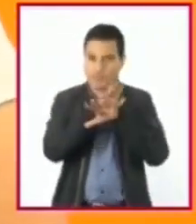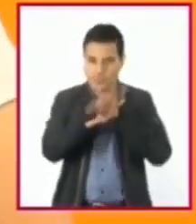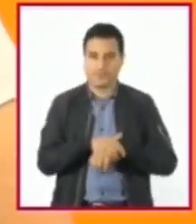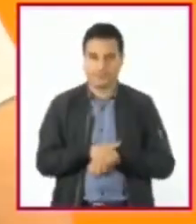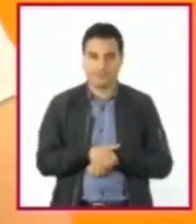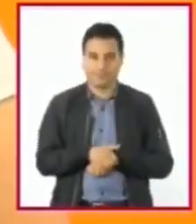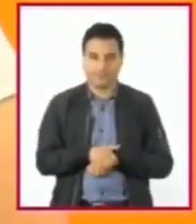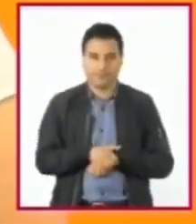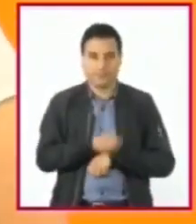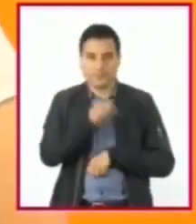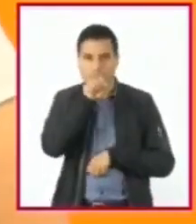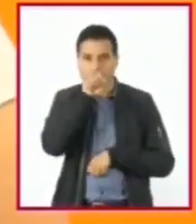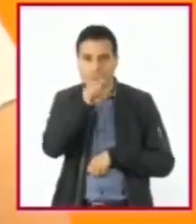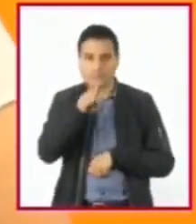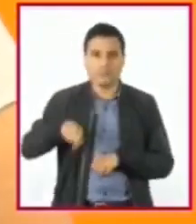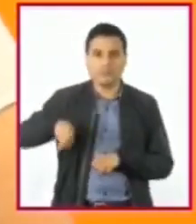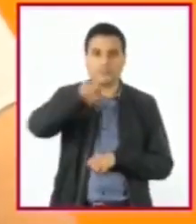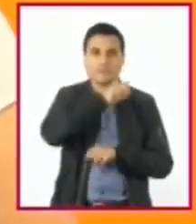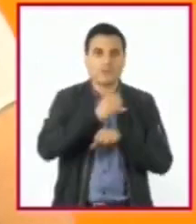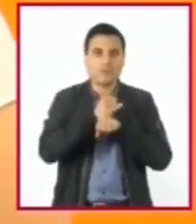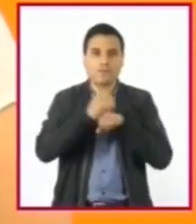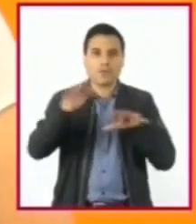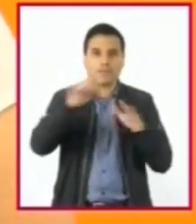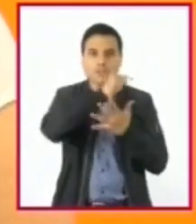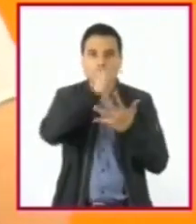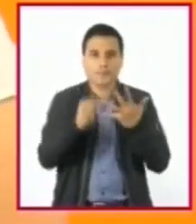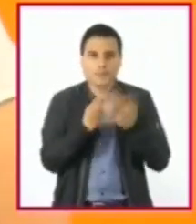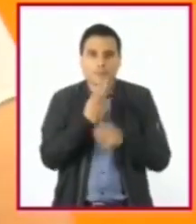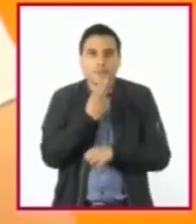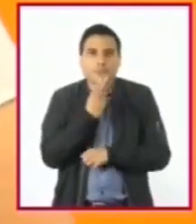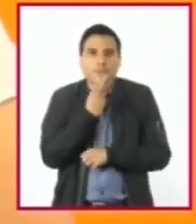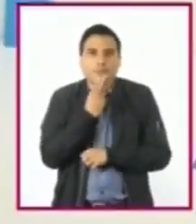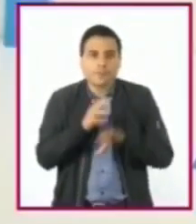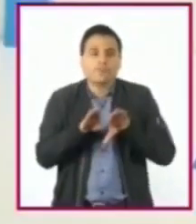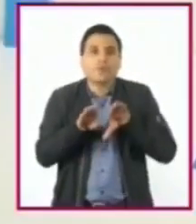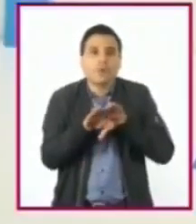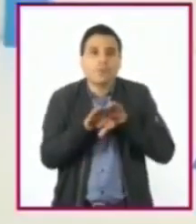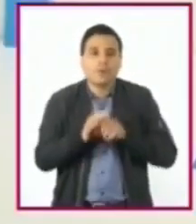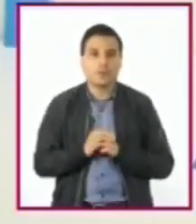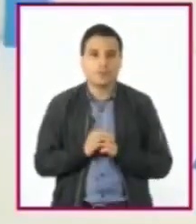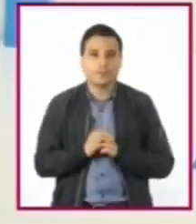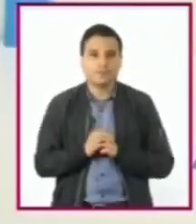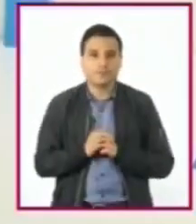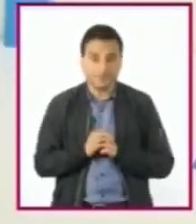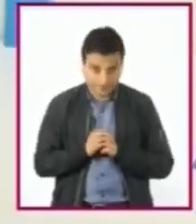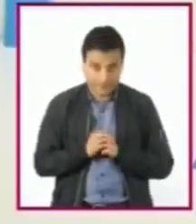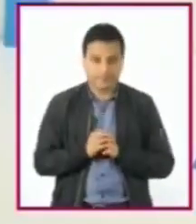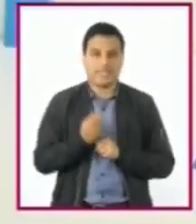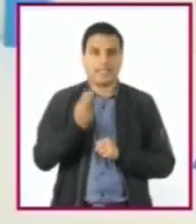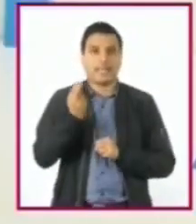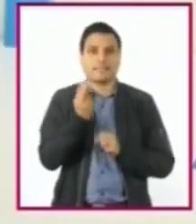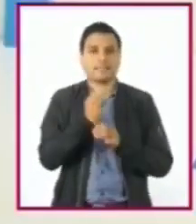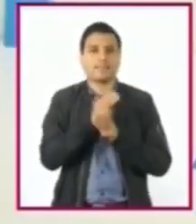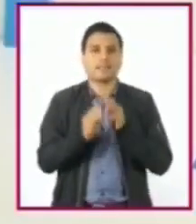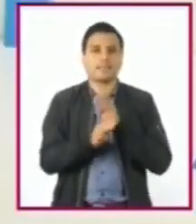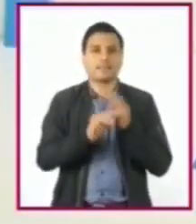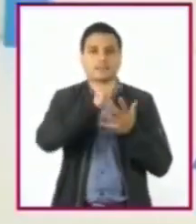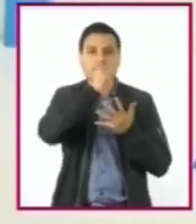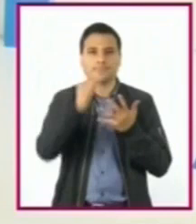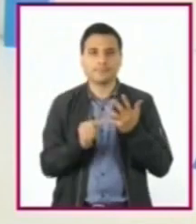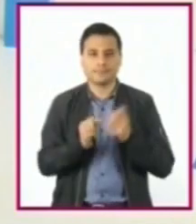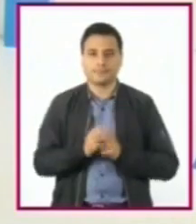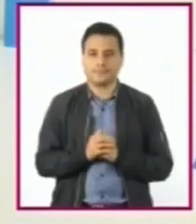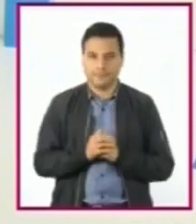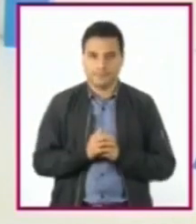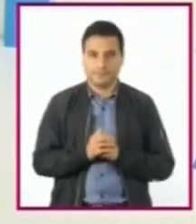y cómo podemos obtener información útil para mapear diversas áreas. Los materiales que vamos a utilizar son los